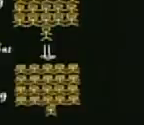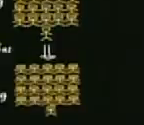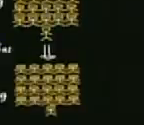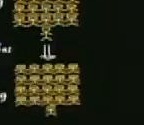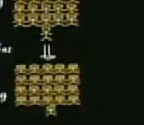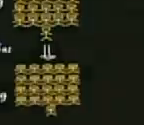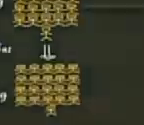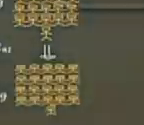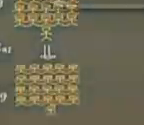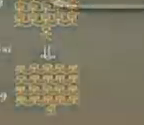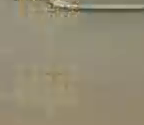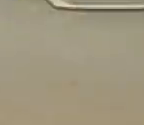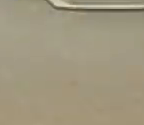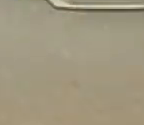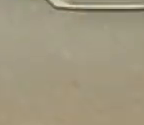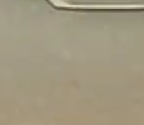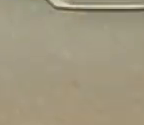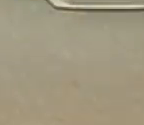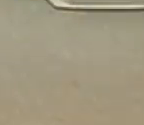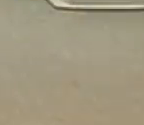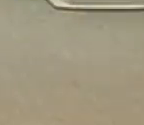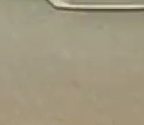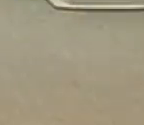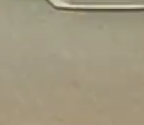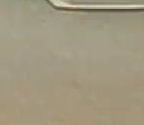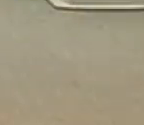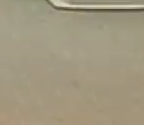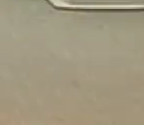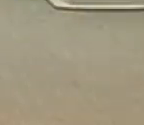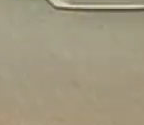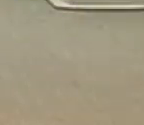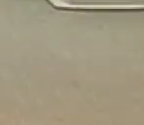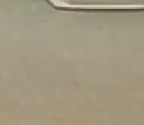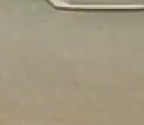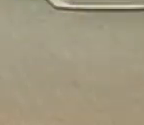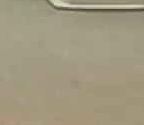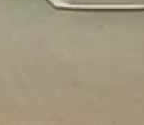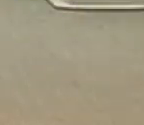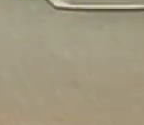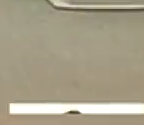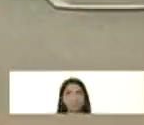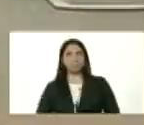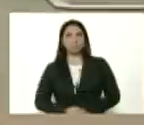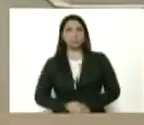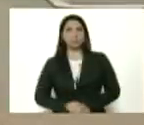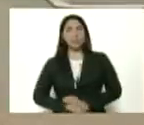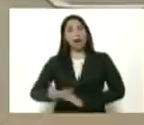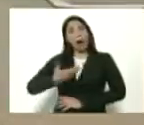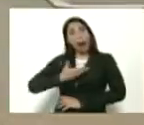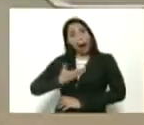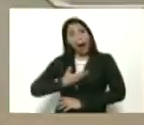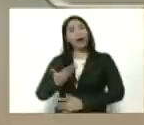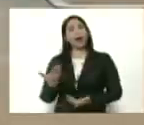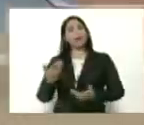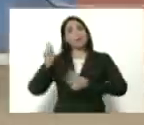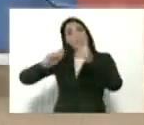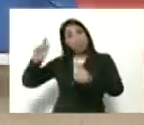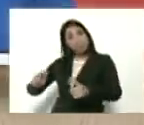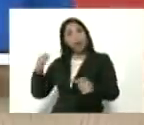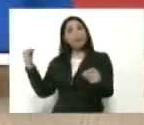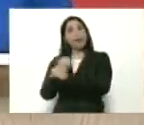en el estado de Nueva Esparta, donde el alcalde y personal que trabaja en esta alcaldía han salido positivos, han